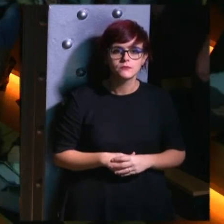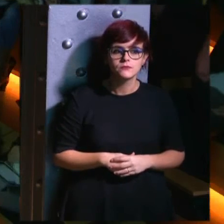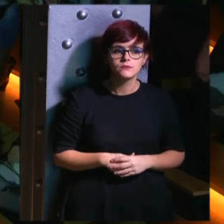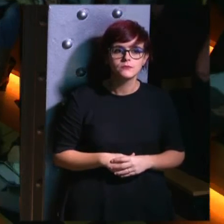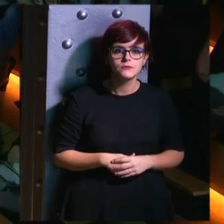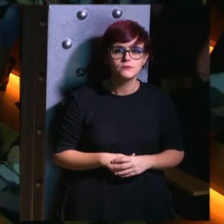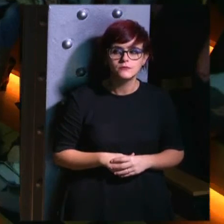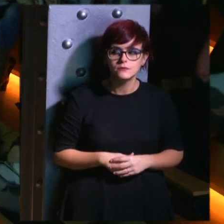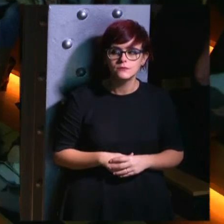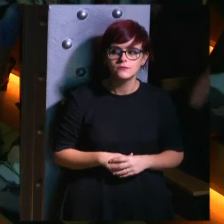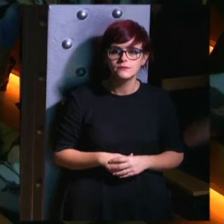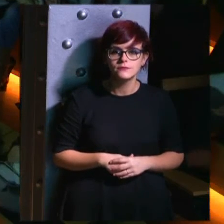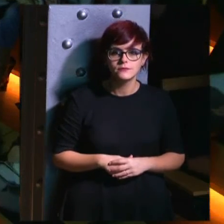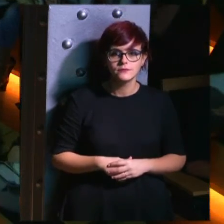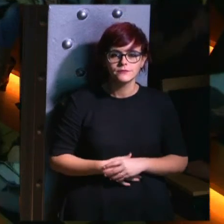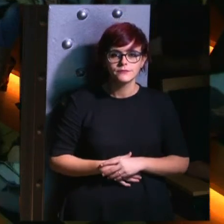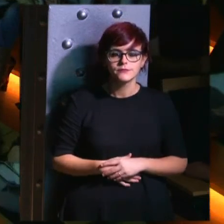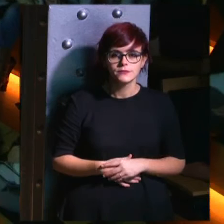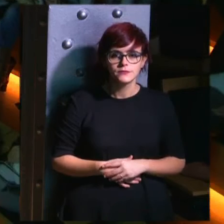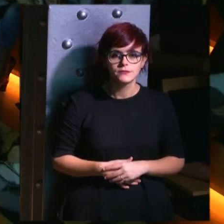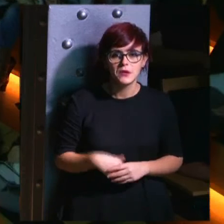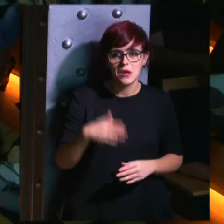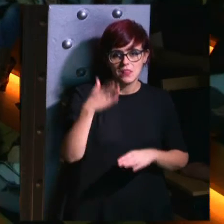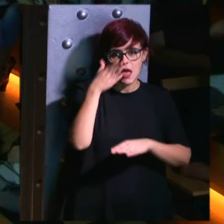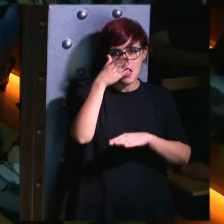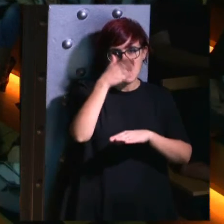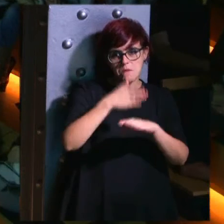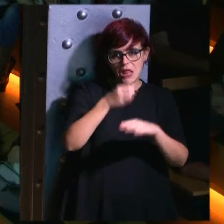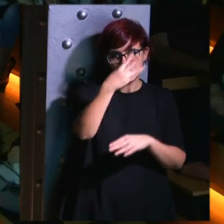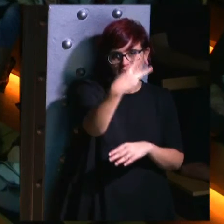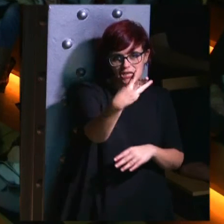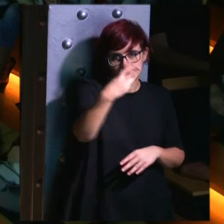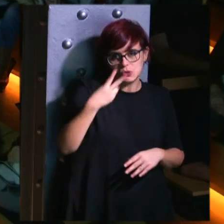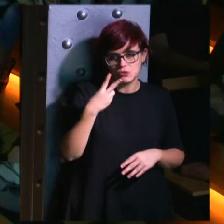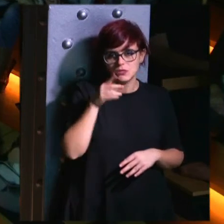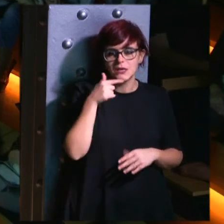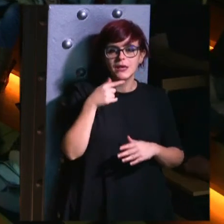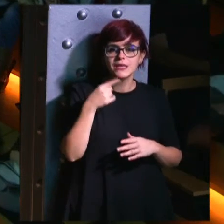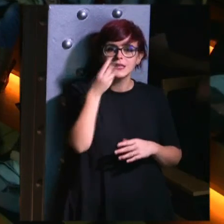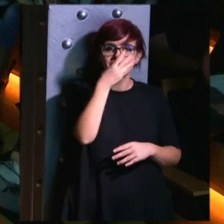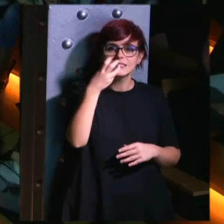Ha sido un público ya, un poco... ¿Dos tercios? Ok. ¿Y de menos de 300?